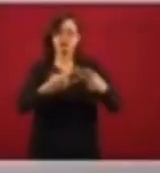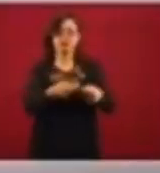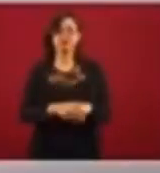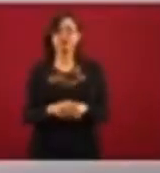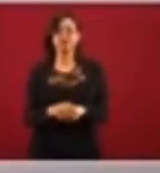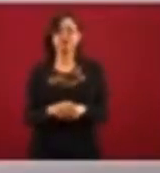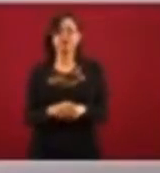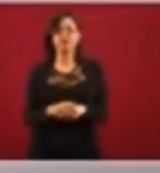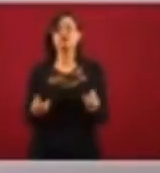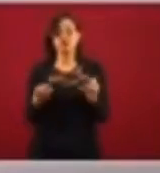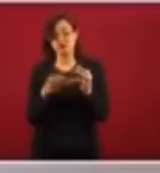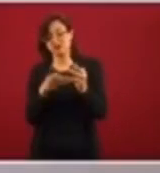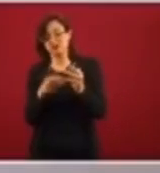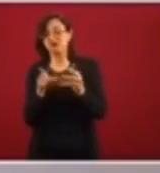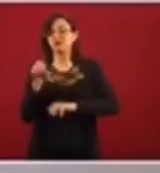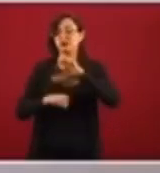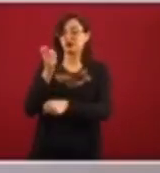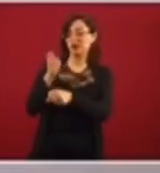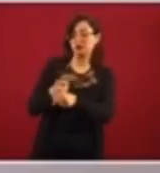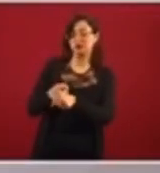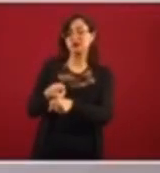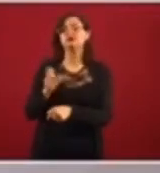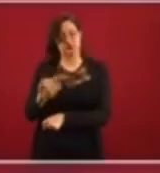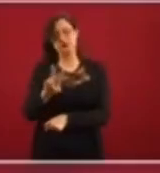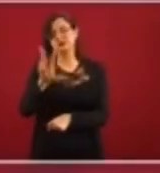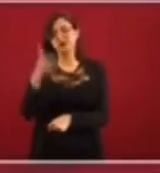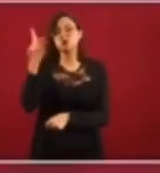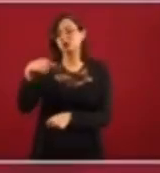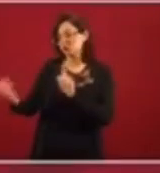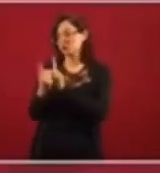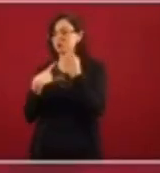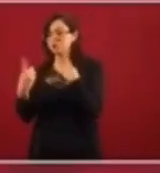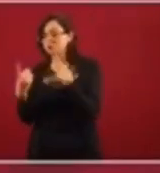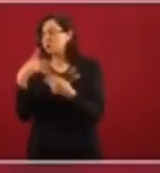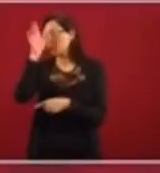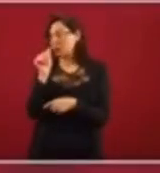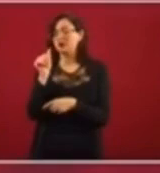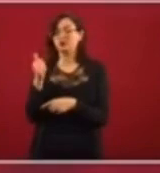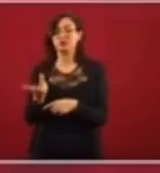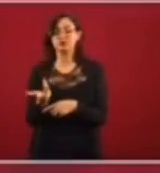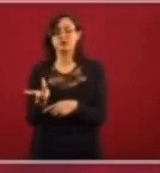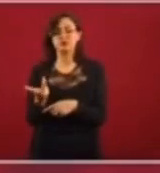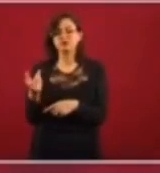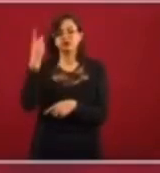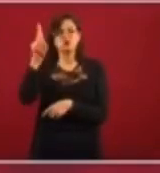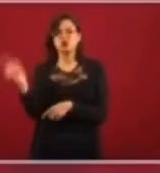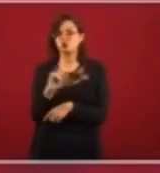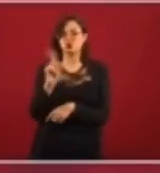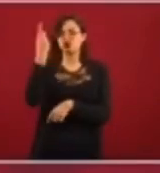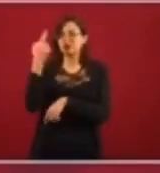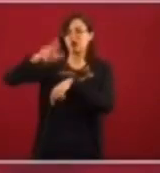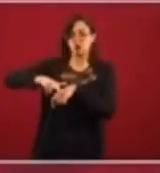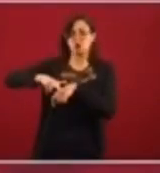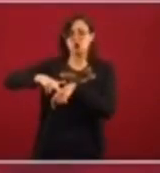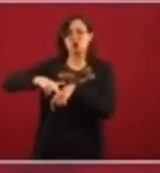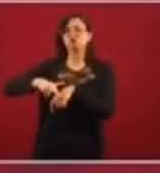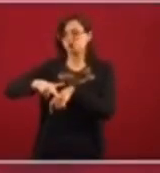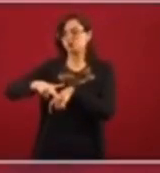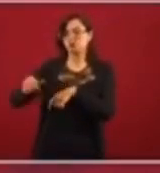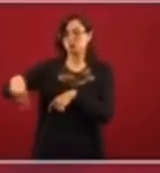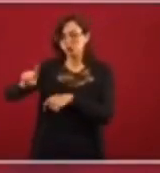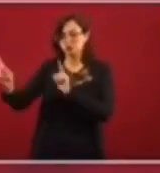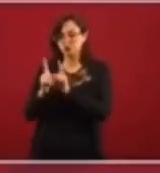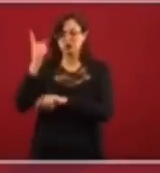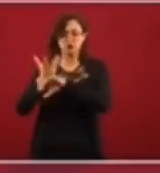será la selecciona en efecto me reuní con los dueños de la sociedad más bien los directivos vinieron